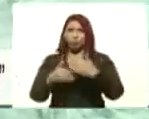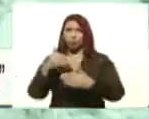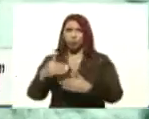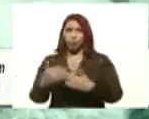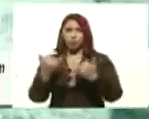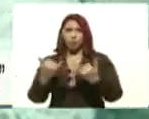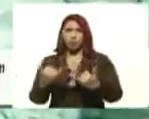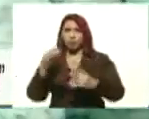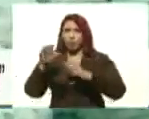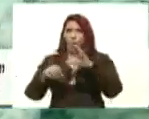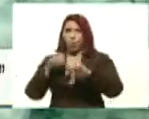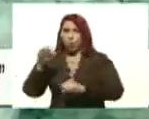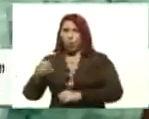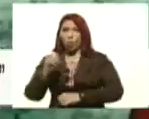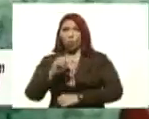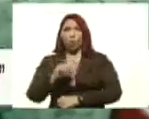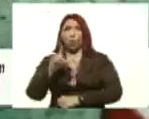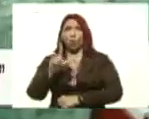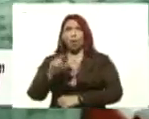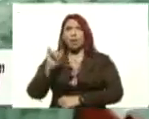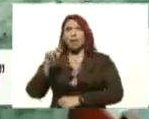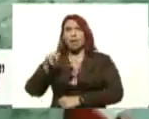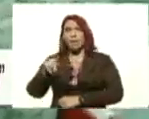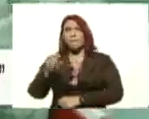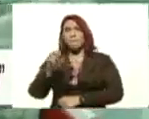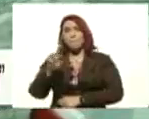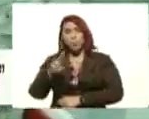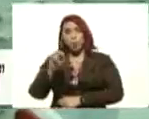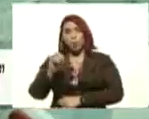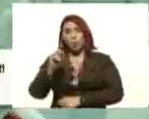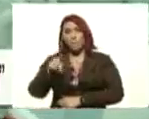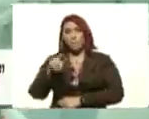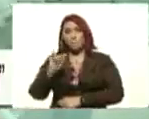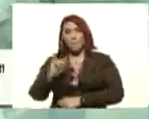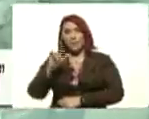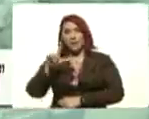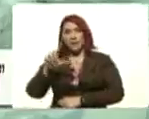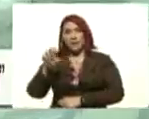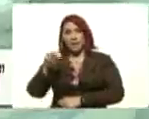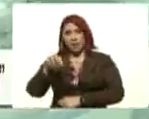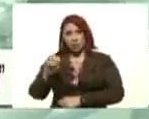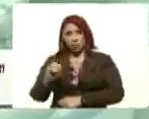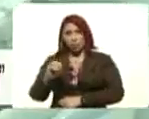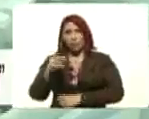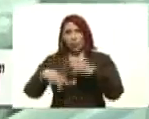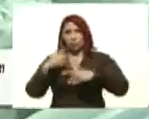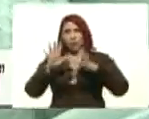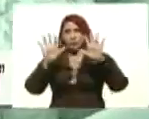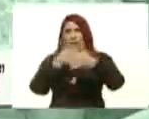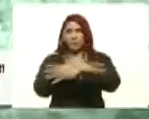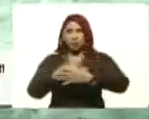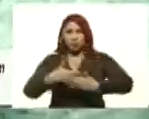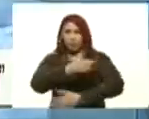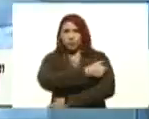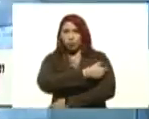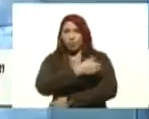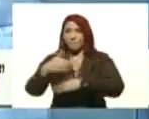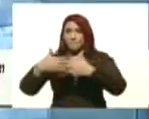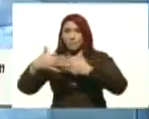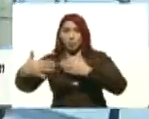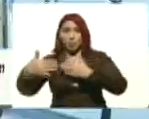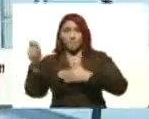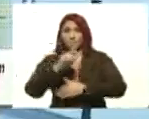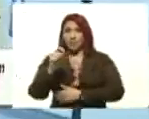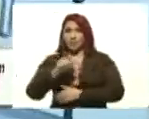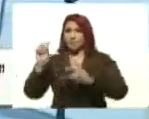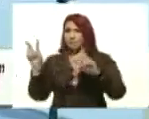la adquisición del polipropileno para producir 10 millones de jeringas, hermano presidente, en los próximos meses. De manera que victoria,